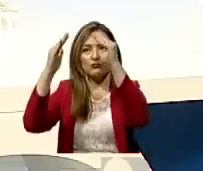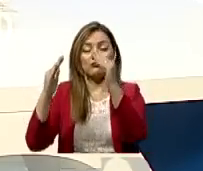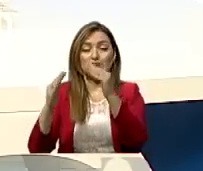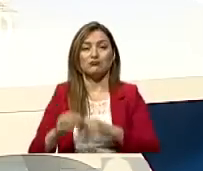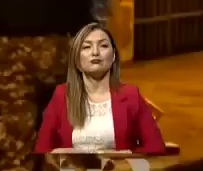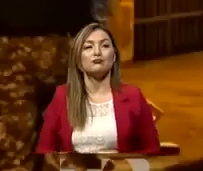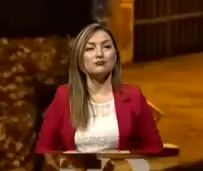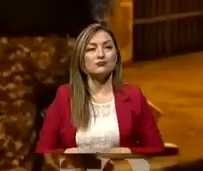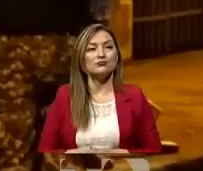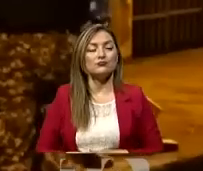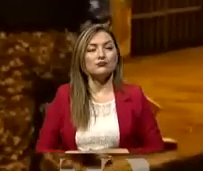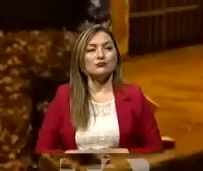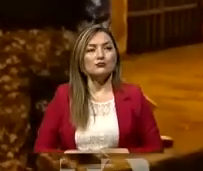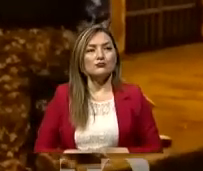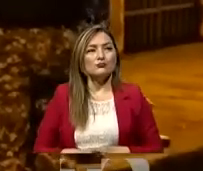afectada.